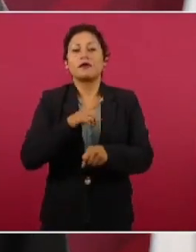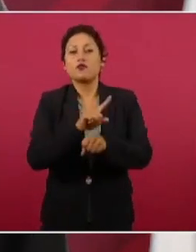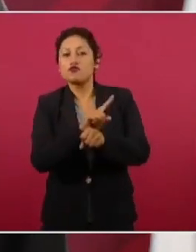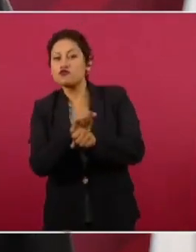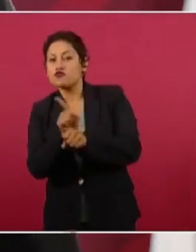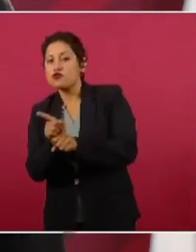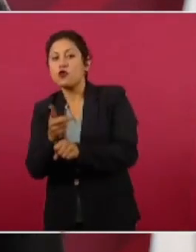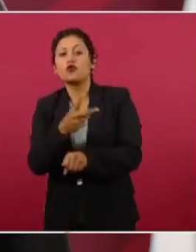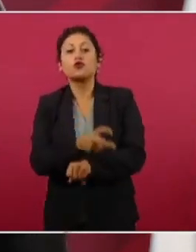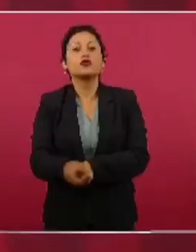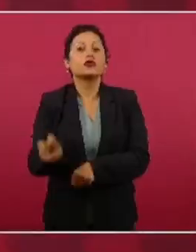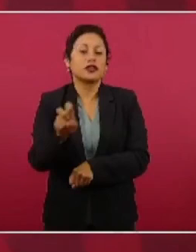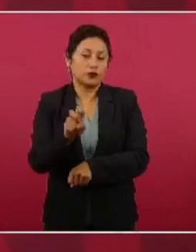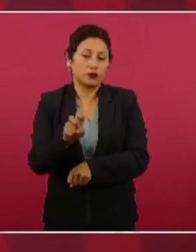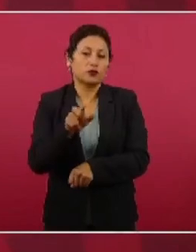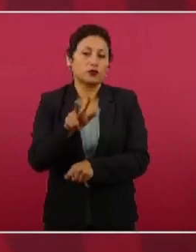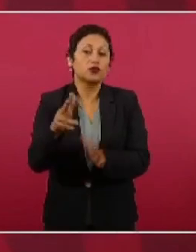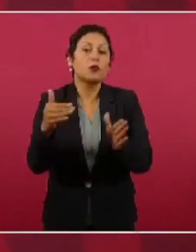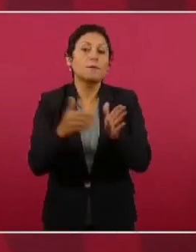pero